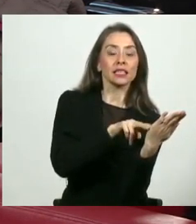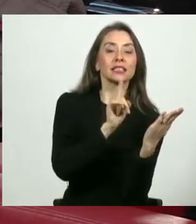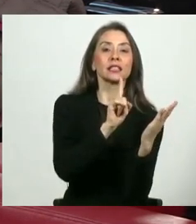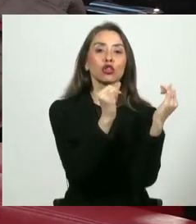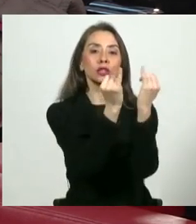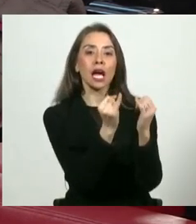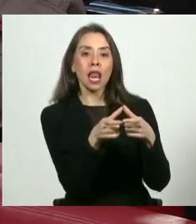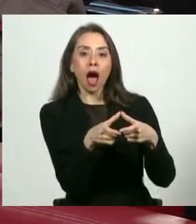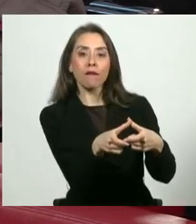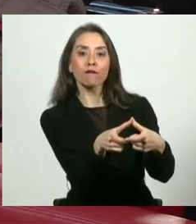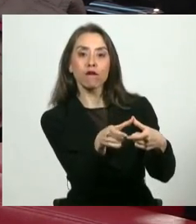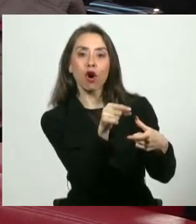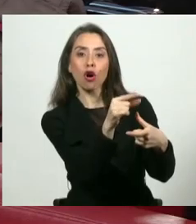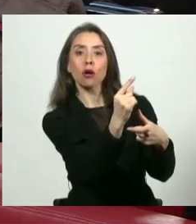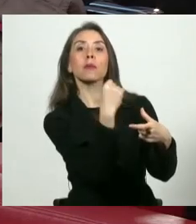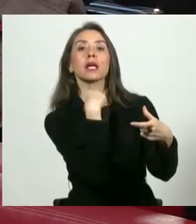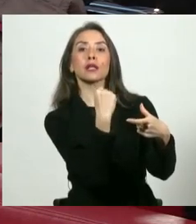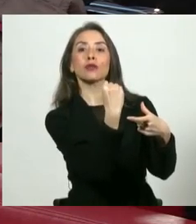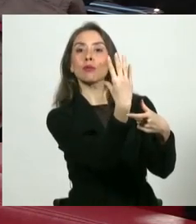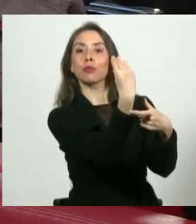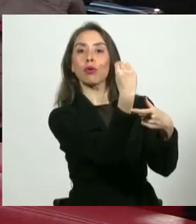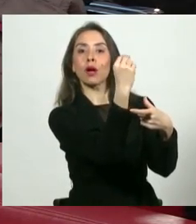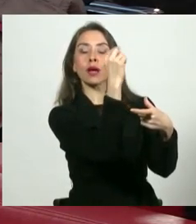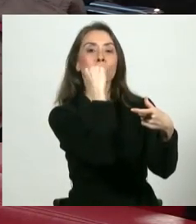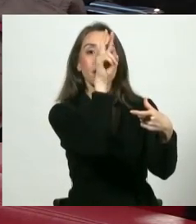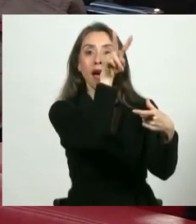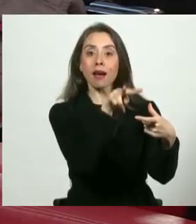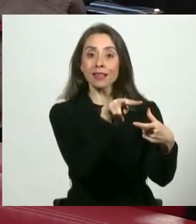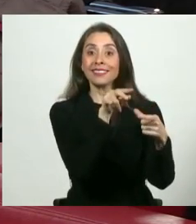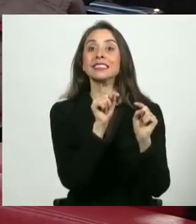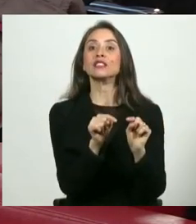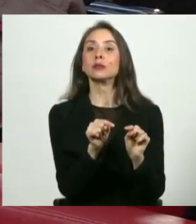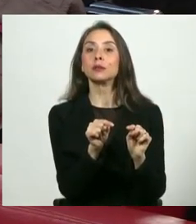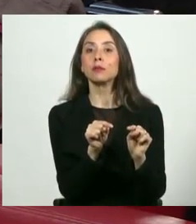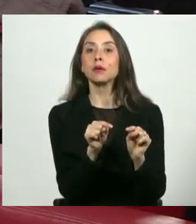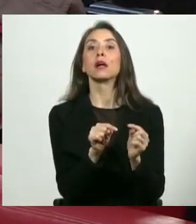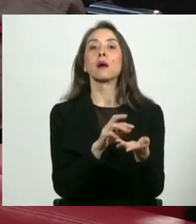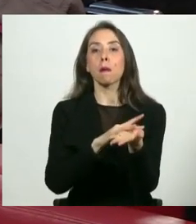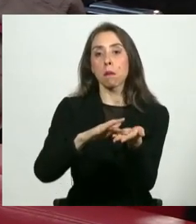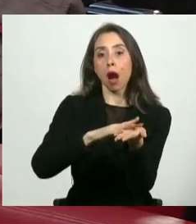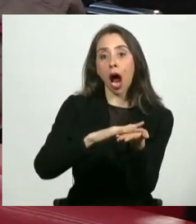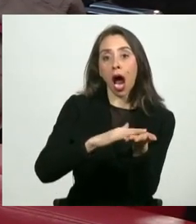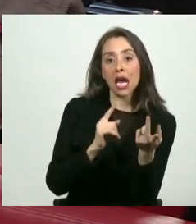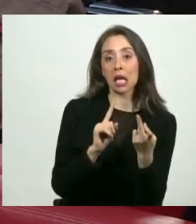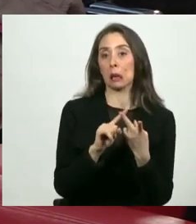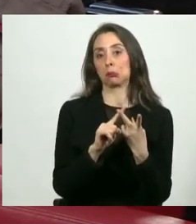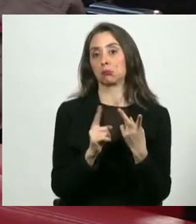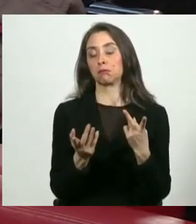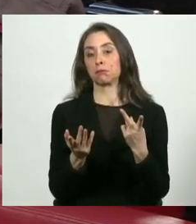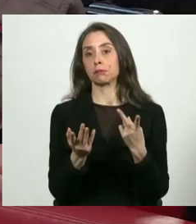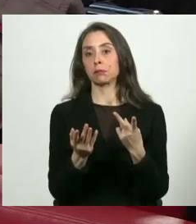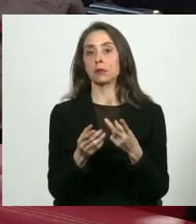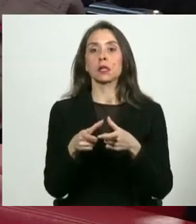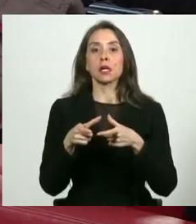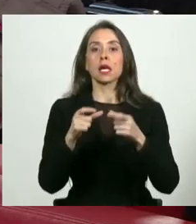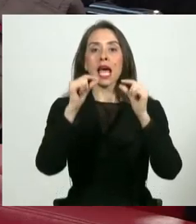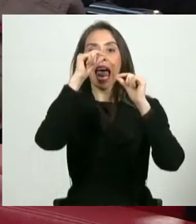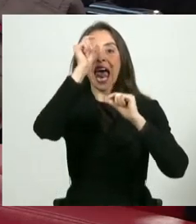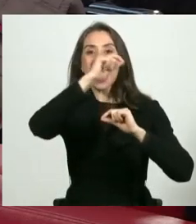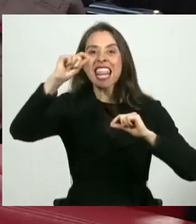formato en que yo lo pueda leer? Y me refiero a esto braille, me refiero a esto